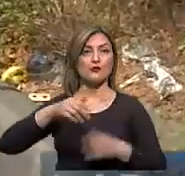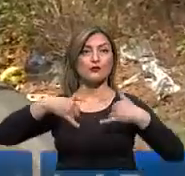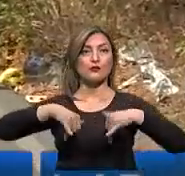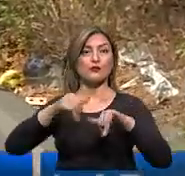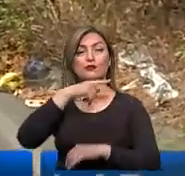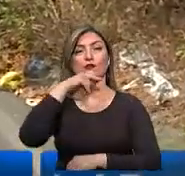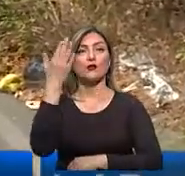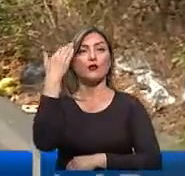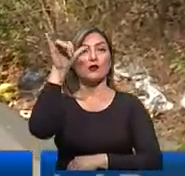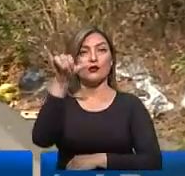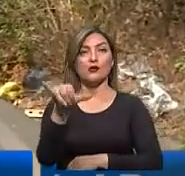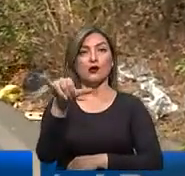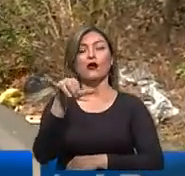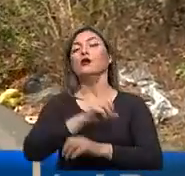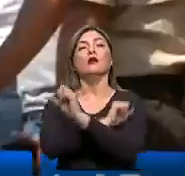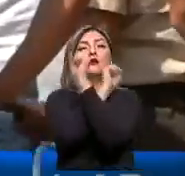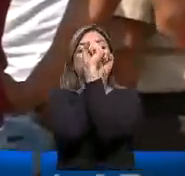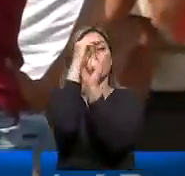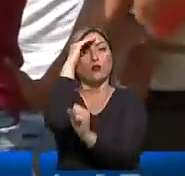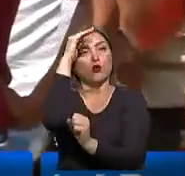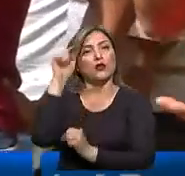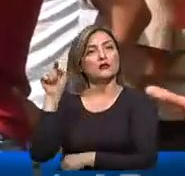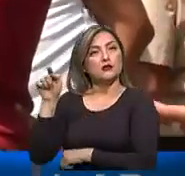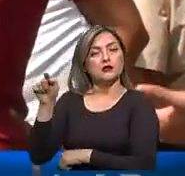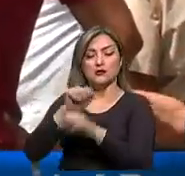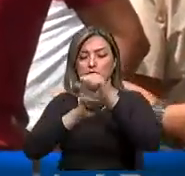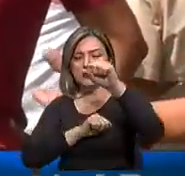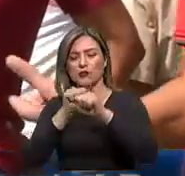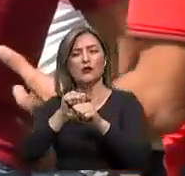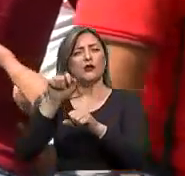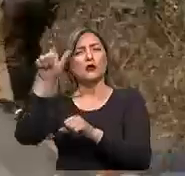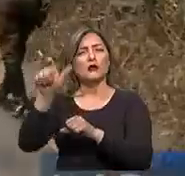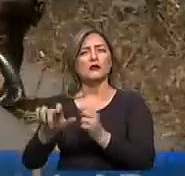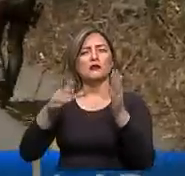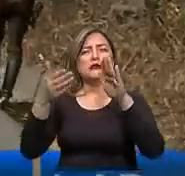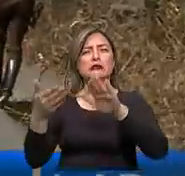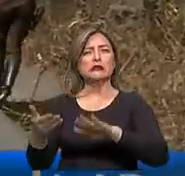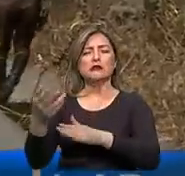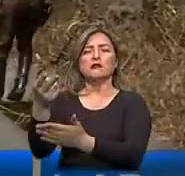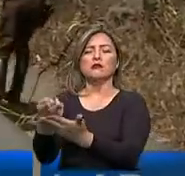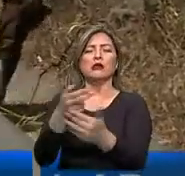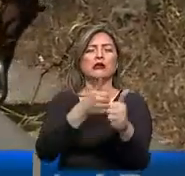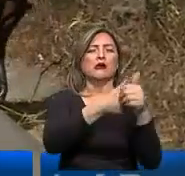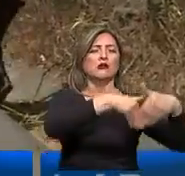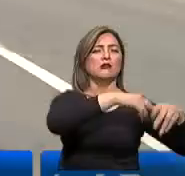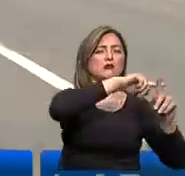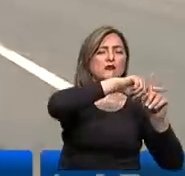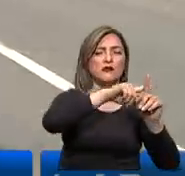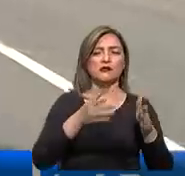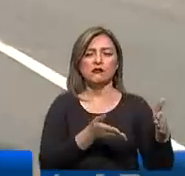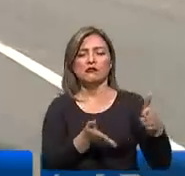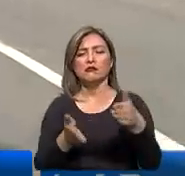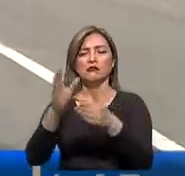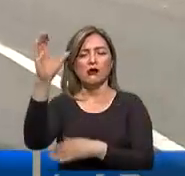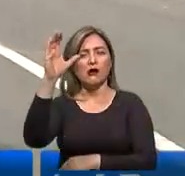El pasado sábado en horas de la mañana, la policía halló el cadáver de un hombre en la oreja vial que conecta el Panteón Metropolitano con la vía La Costa. La